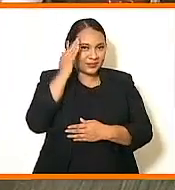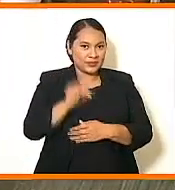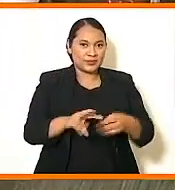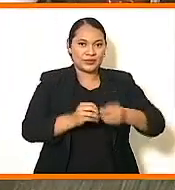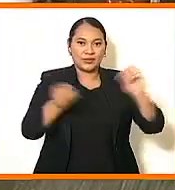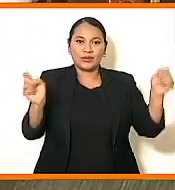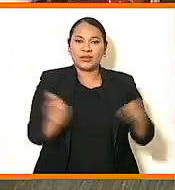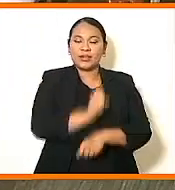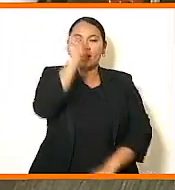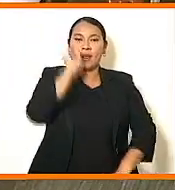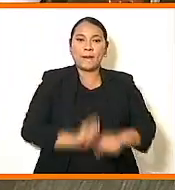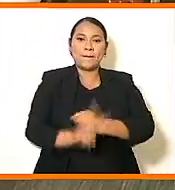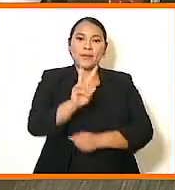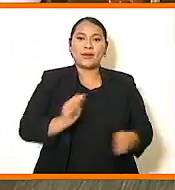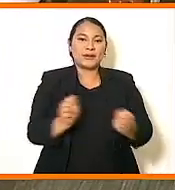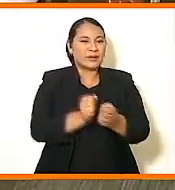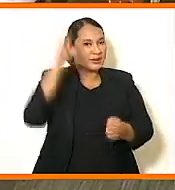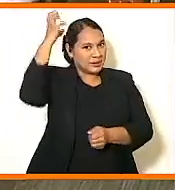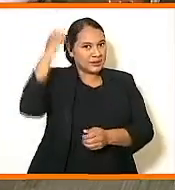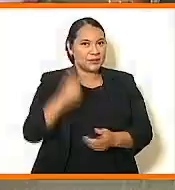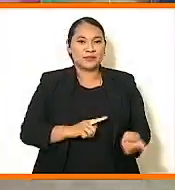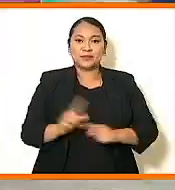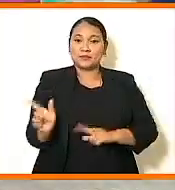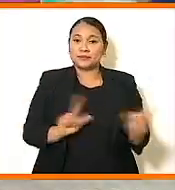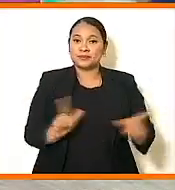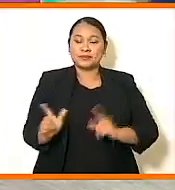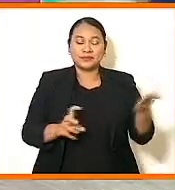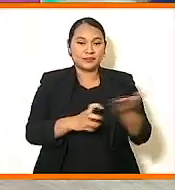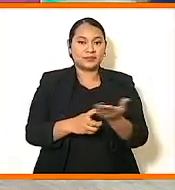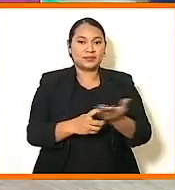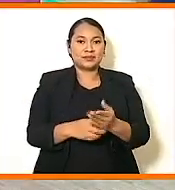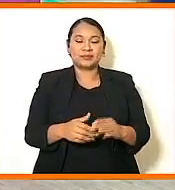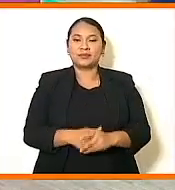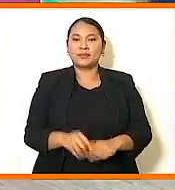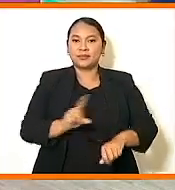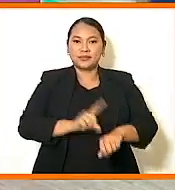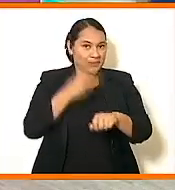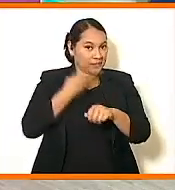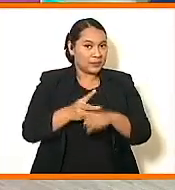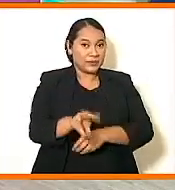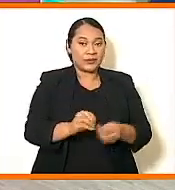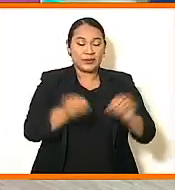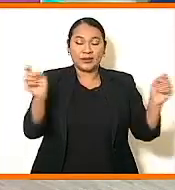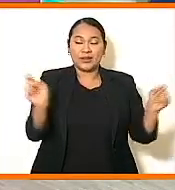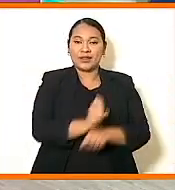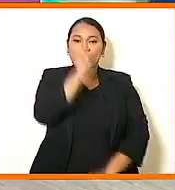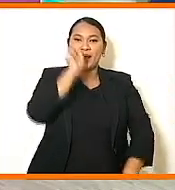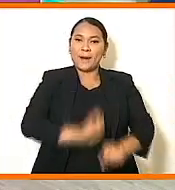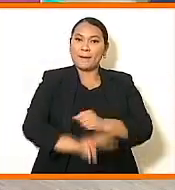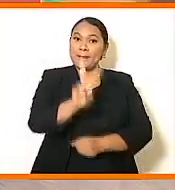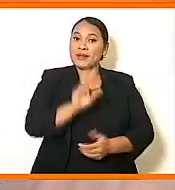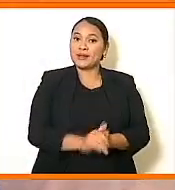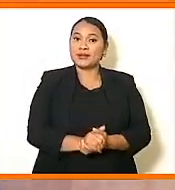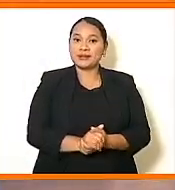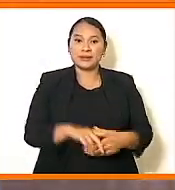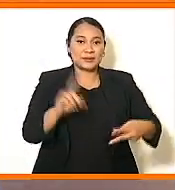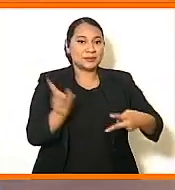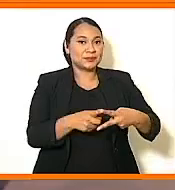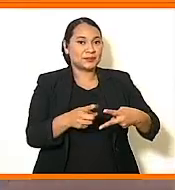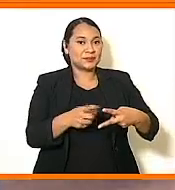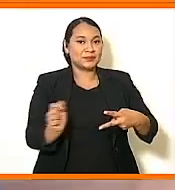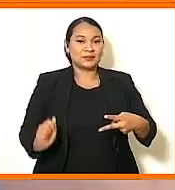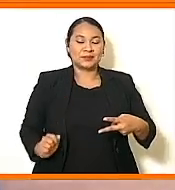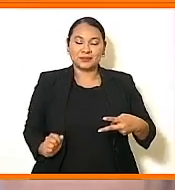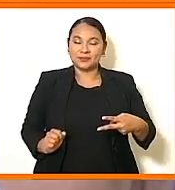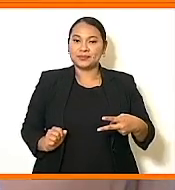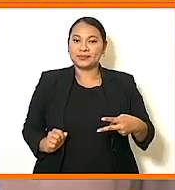para premiados con Charlín. Espero que tengas tu boleto en mano porque se vienen tus dos números favorecidos para premiados. Viene tu primer número ganador y su primer dígito